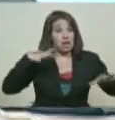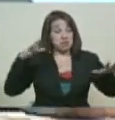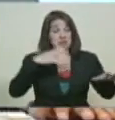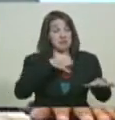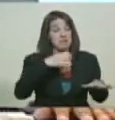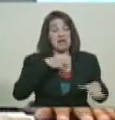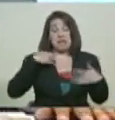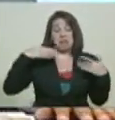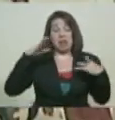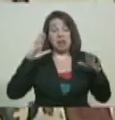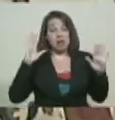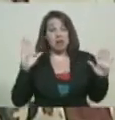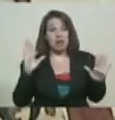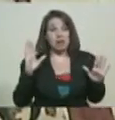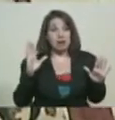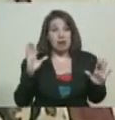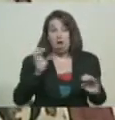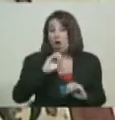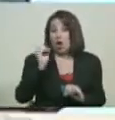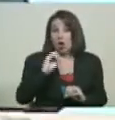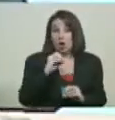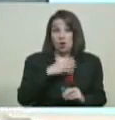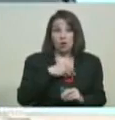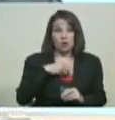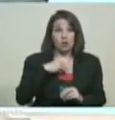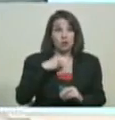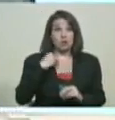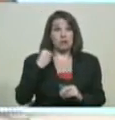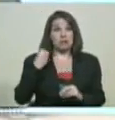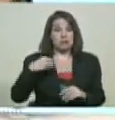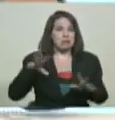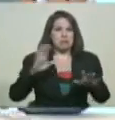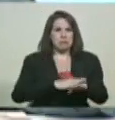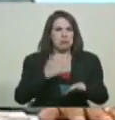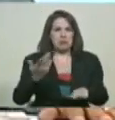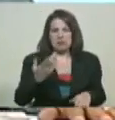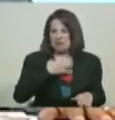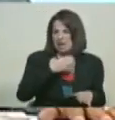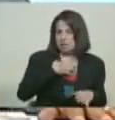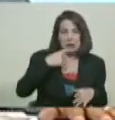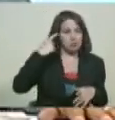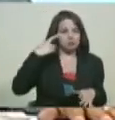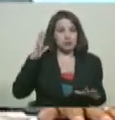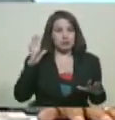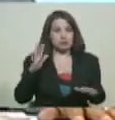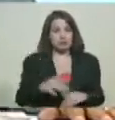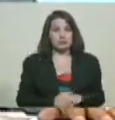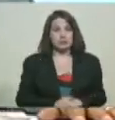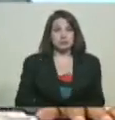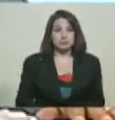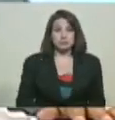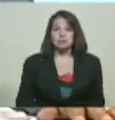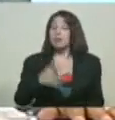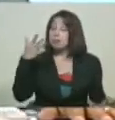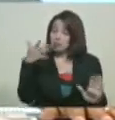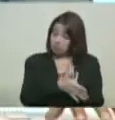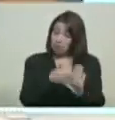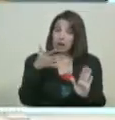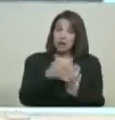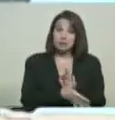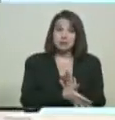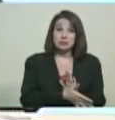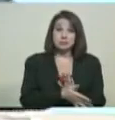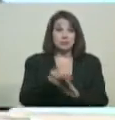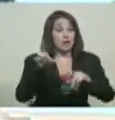alguien o alguien le cae mal a alguien a uno y no sabe ni porque le cae mal su cerebro a veces hay